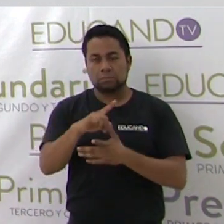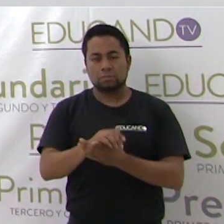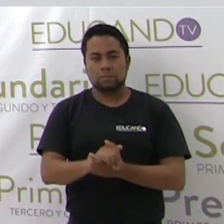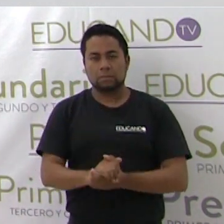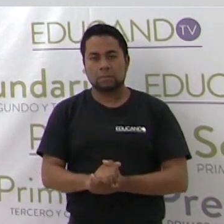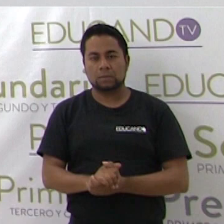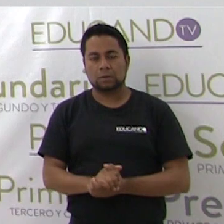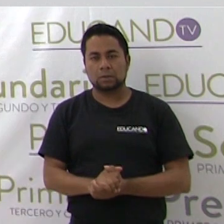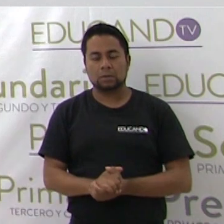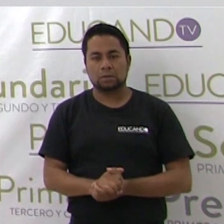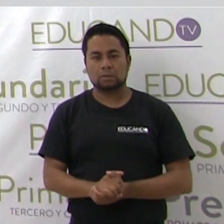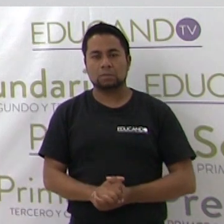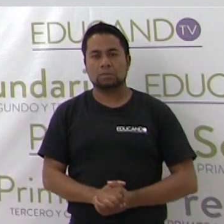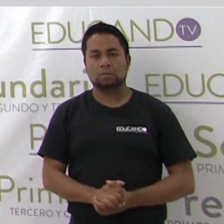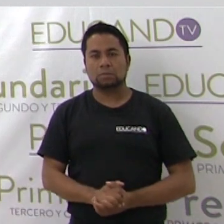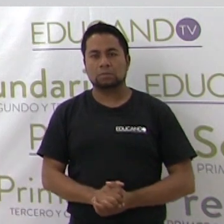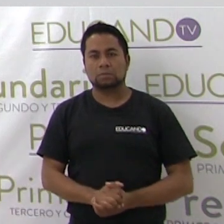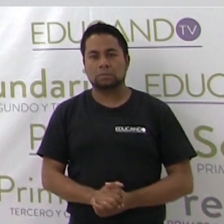de hablar,